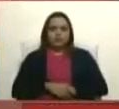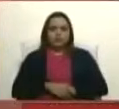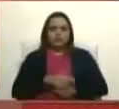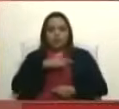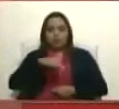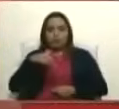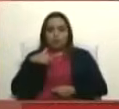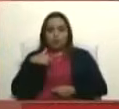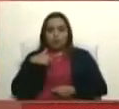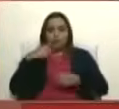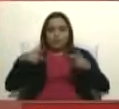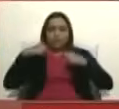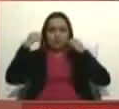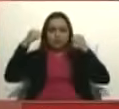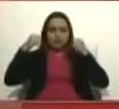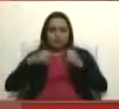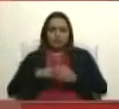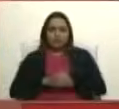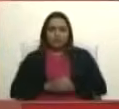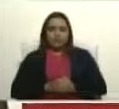Nosotros